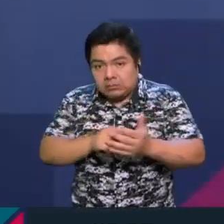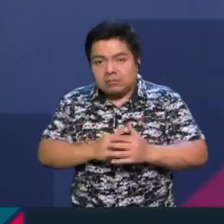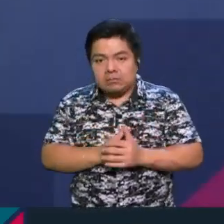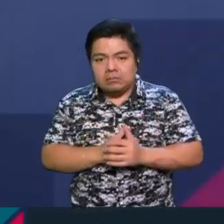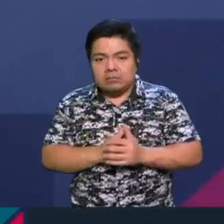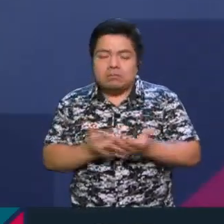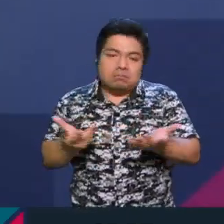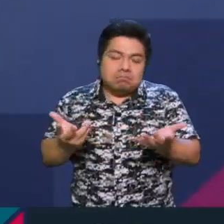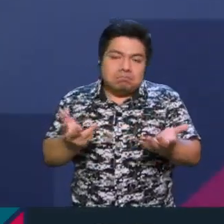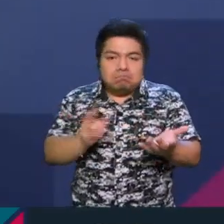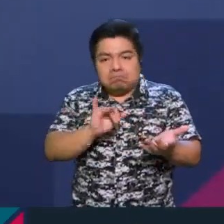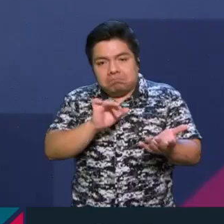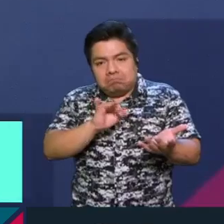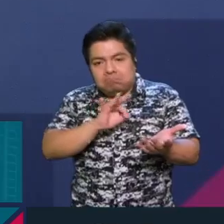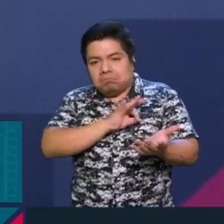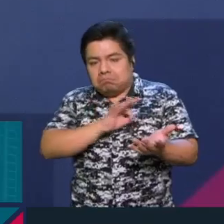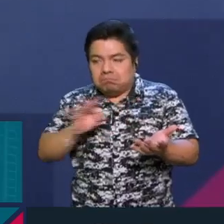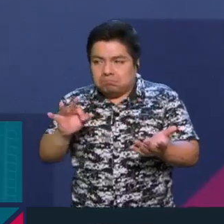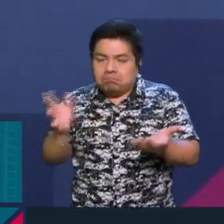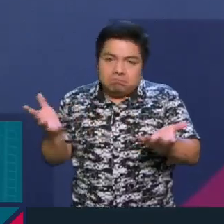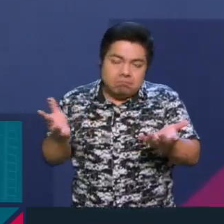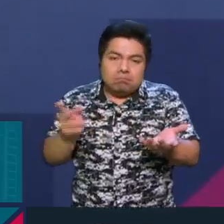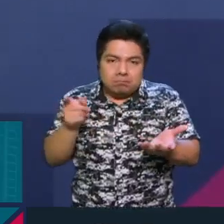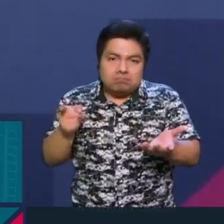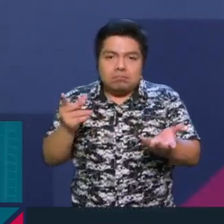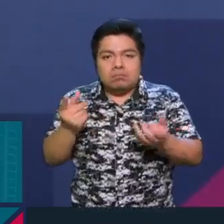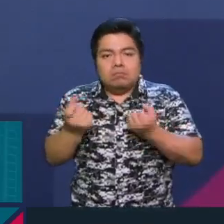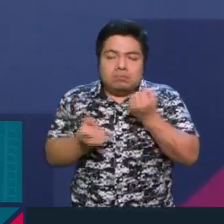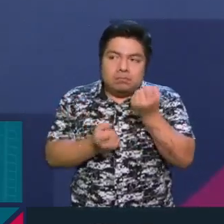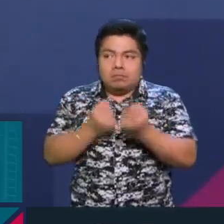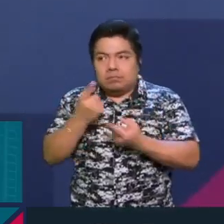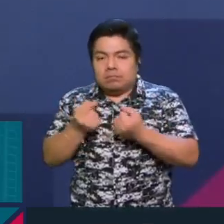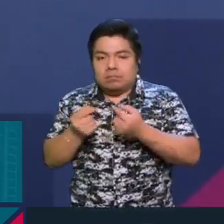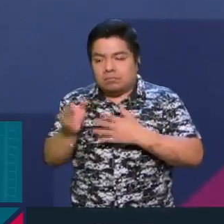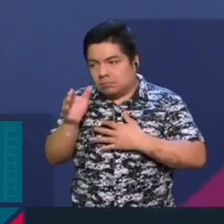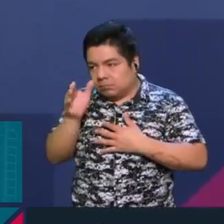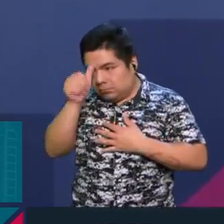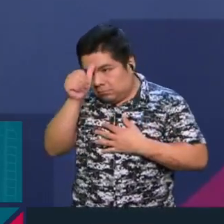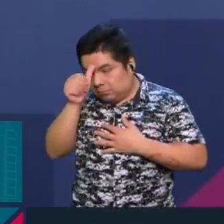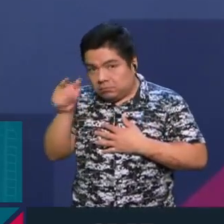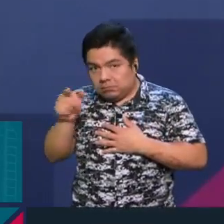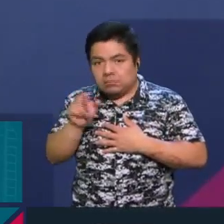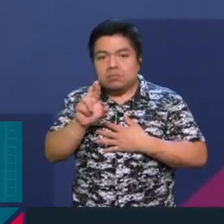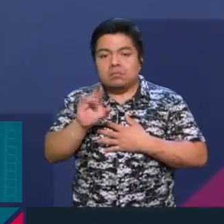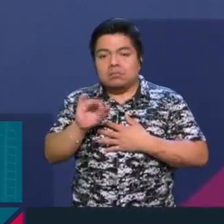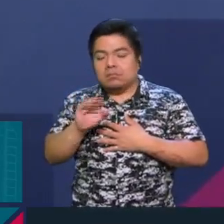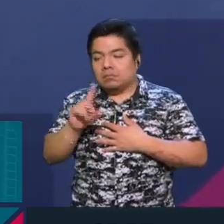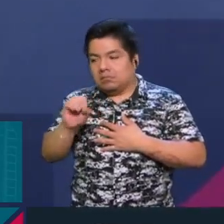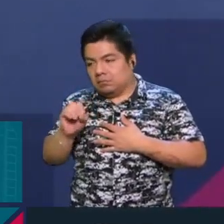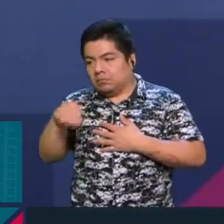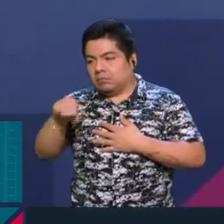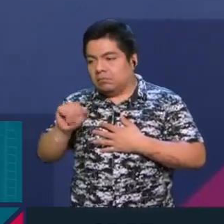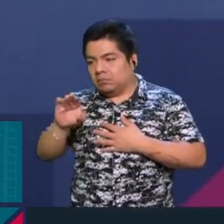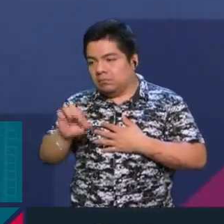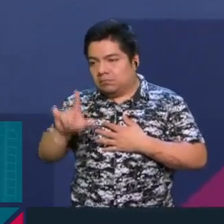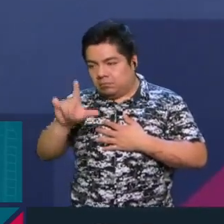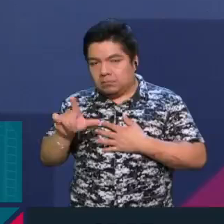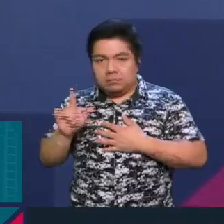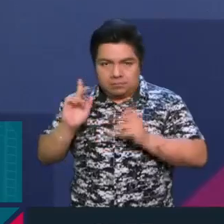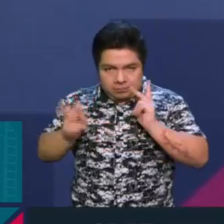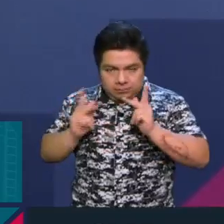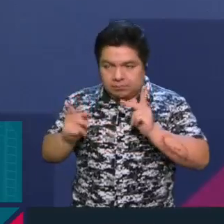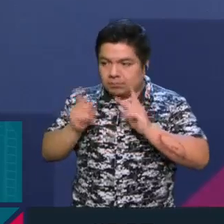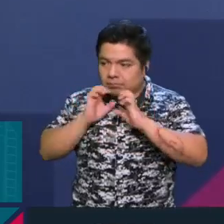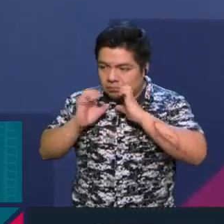toda competencia y jurisdicción. Es una de las pocas veces que he coincidido con Ricardo Monreal, pero escuché su entrevista esta